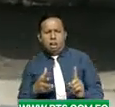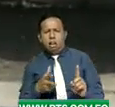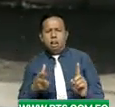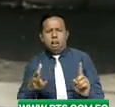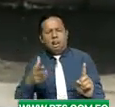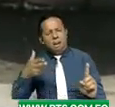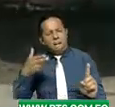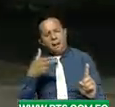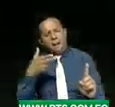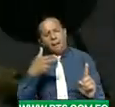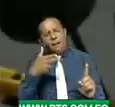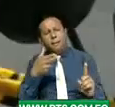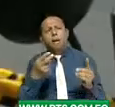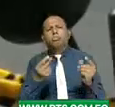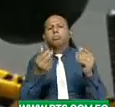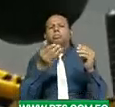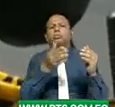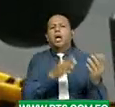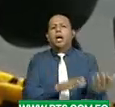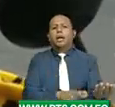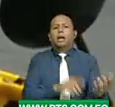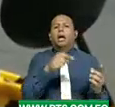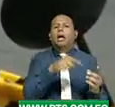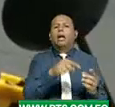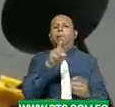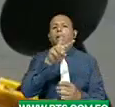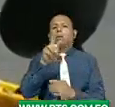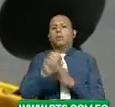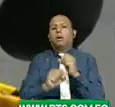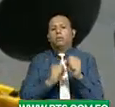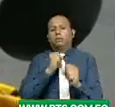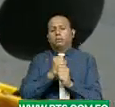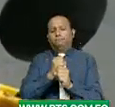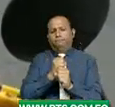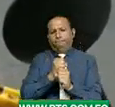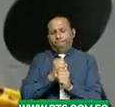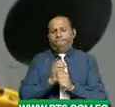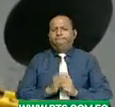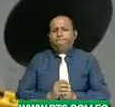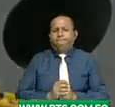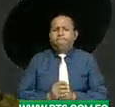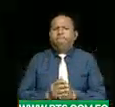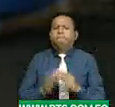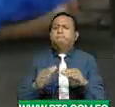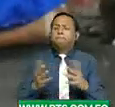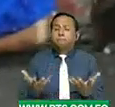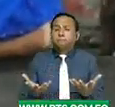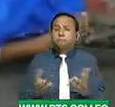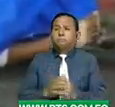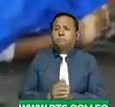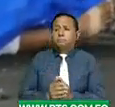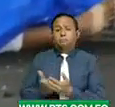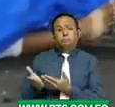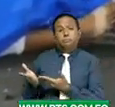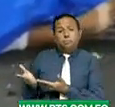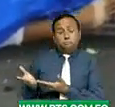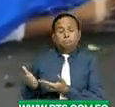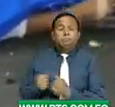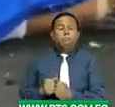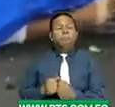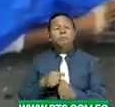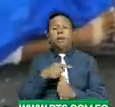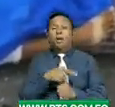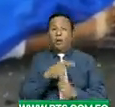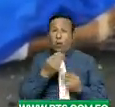de inmediato. El occiso tenía 22 años de edad. En momentos que llegó a una mecánica a